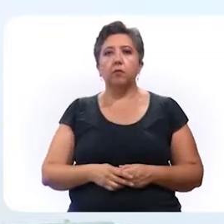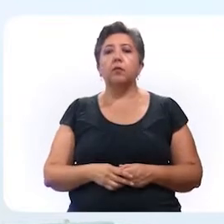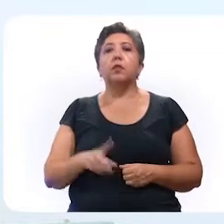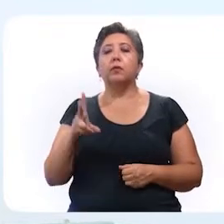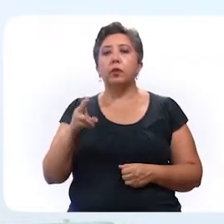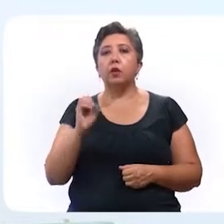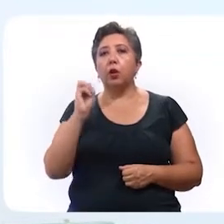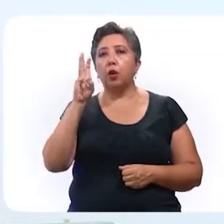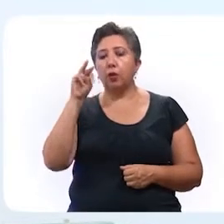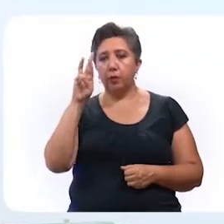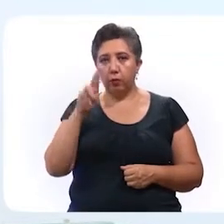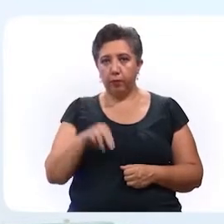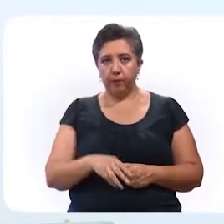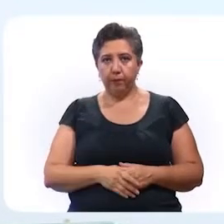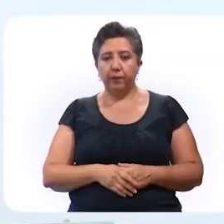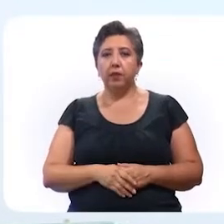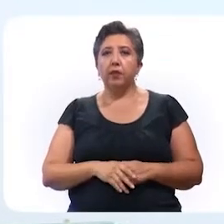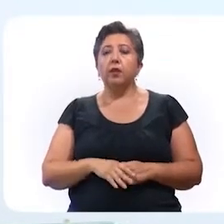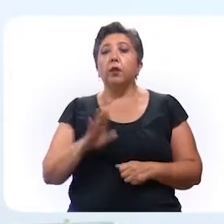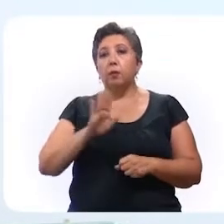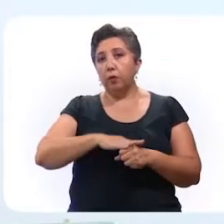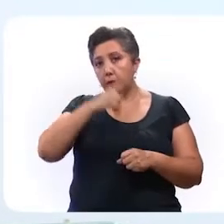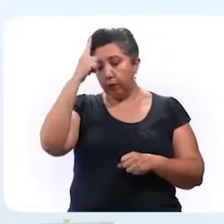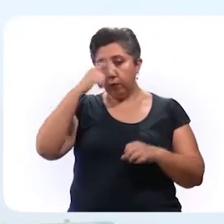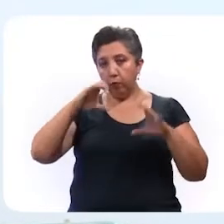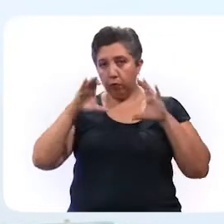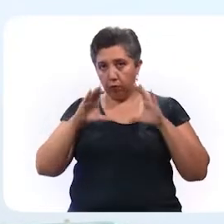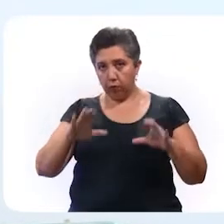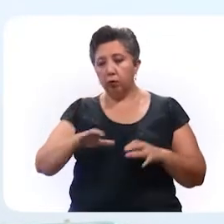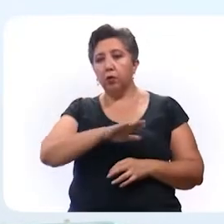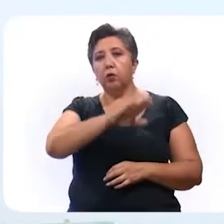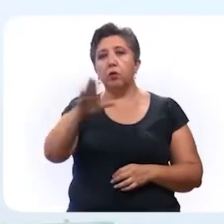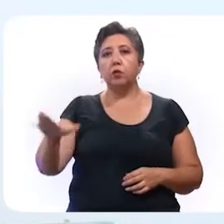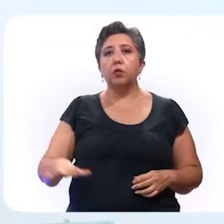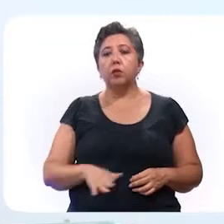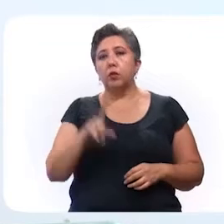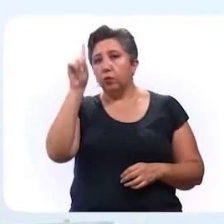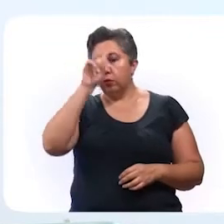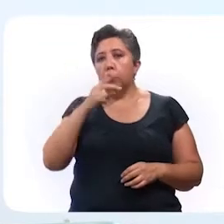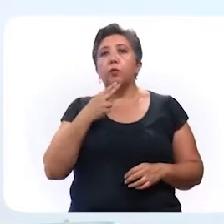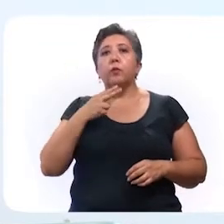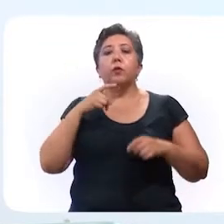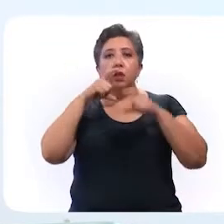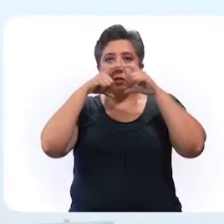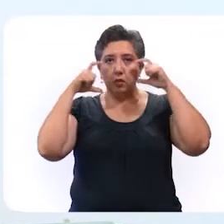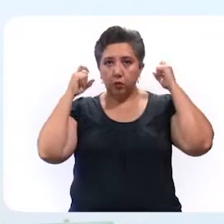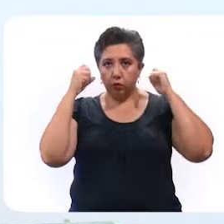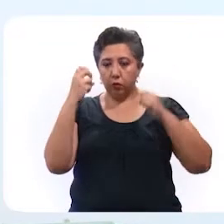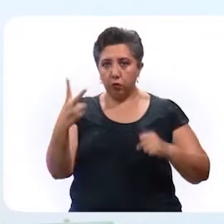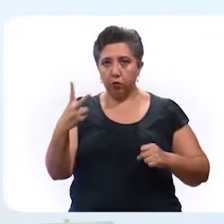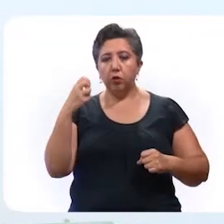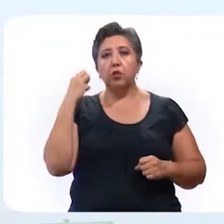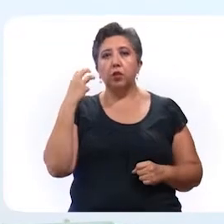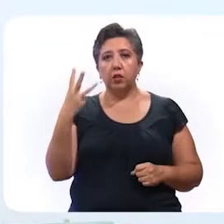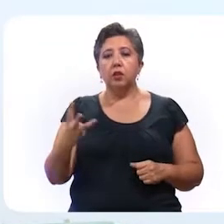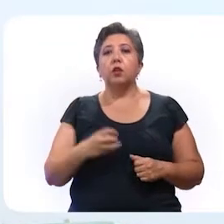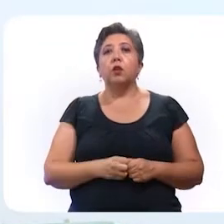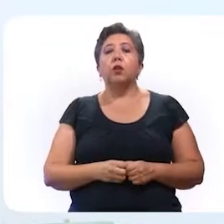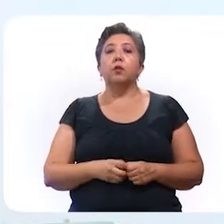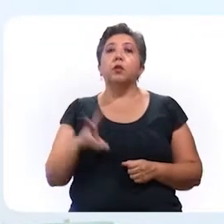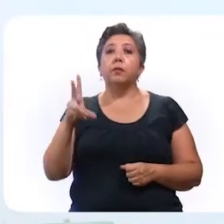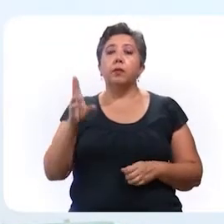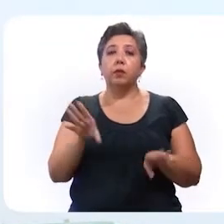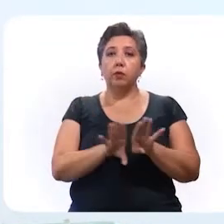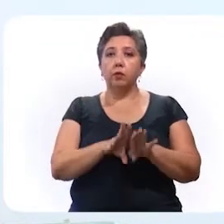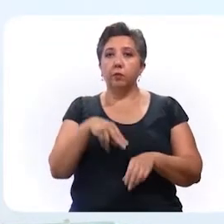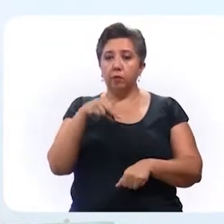COVID, incluida la variante Omicron, por lo que para protegernos entre todos se sugiere el uso de cubrebocas de 2 capas,